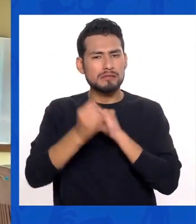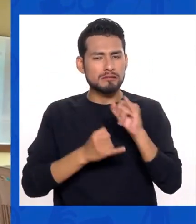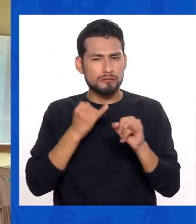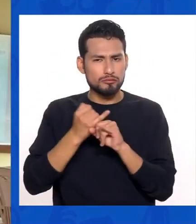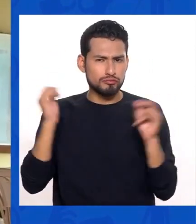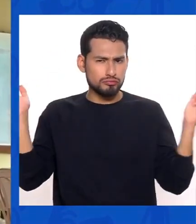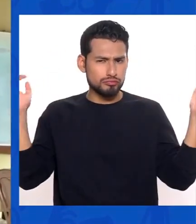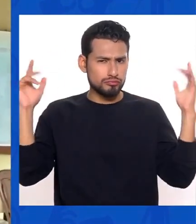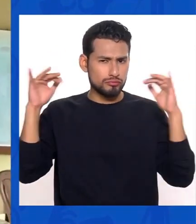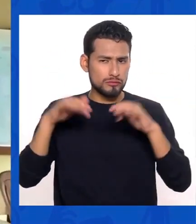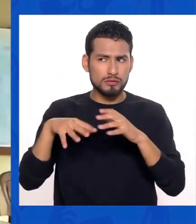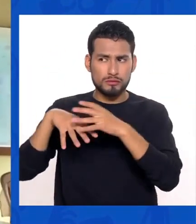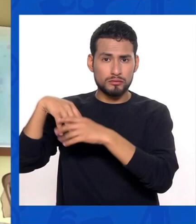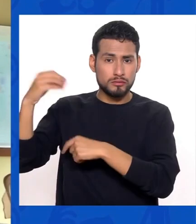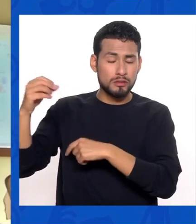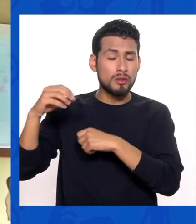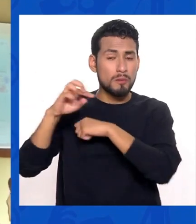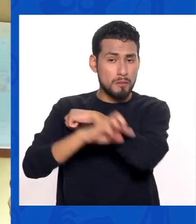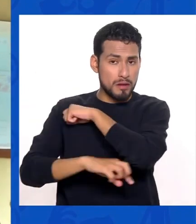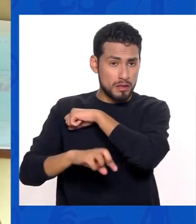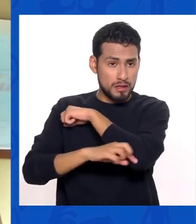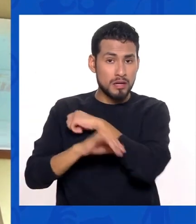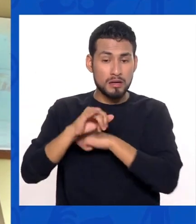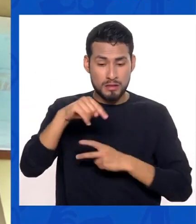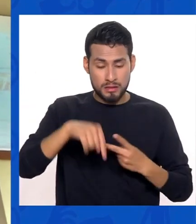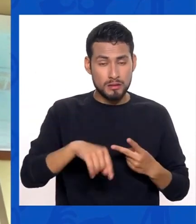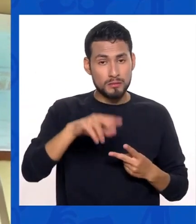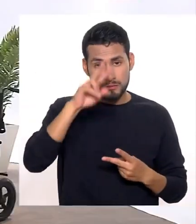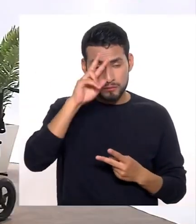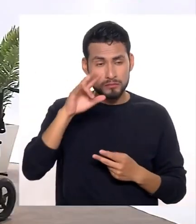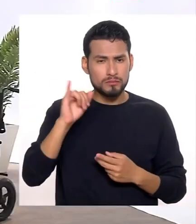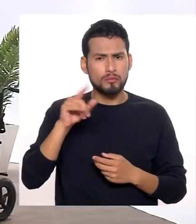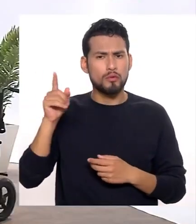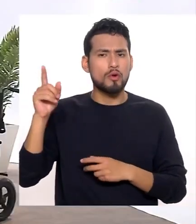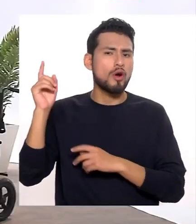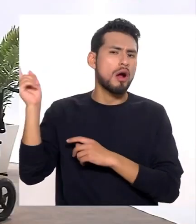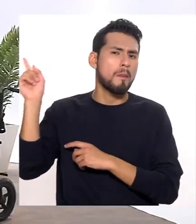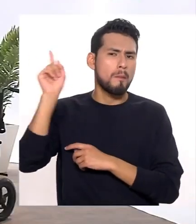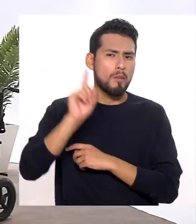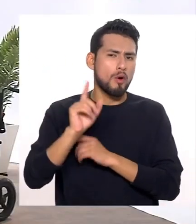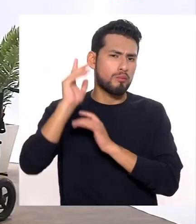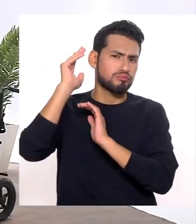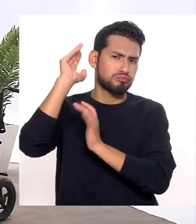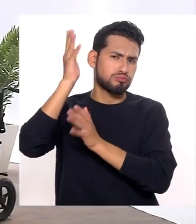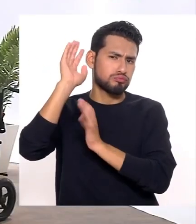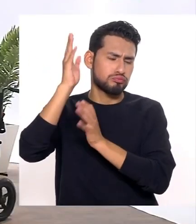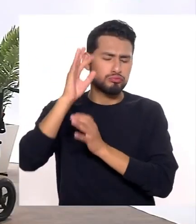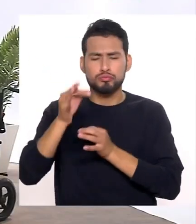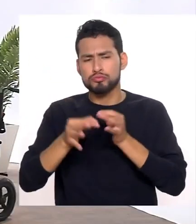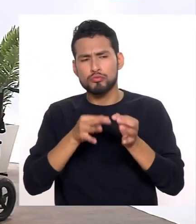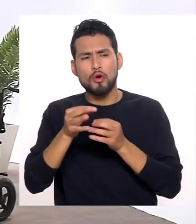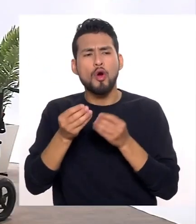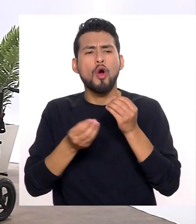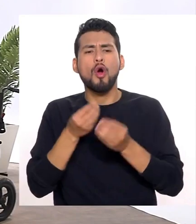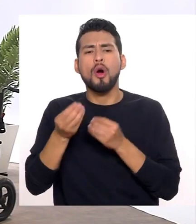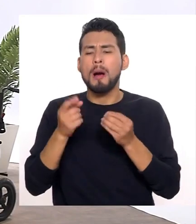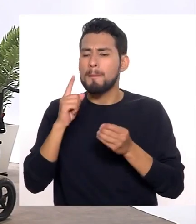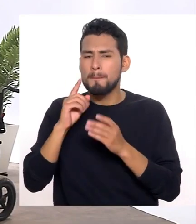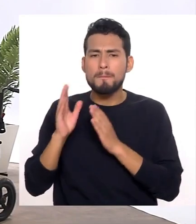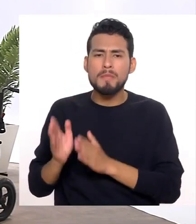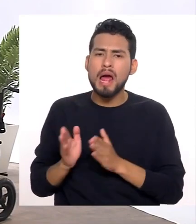donde traemos personas del extranjero y también nuestras, en donde dan temáticas de cómo realizar